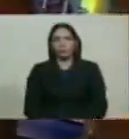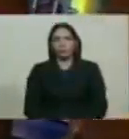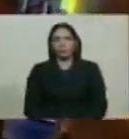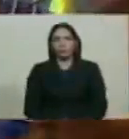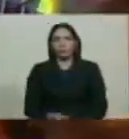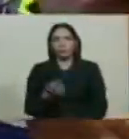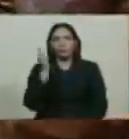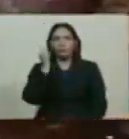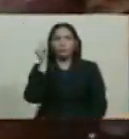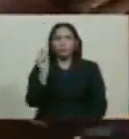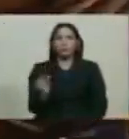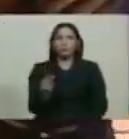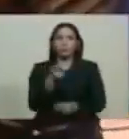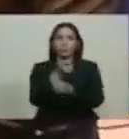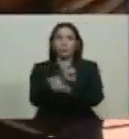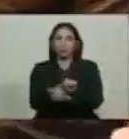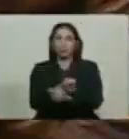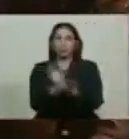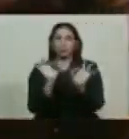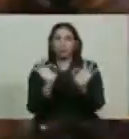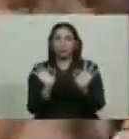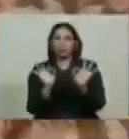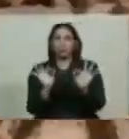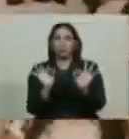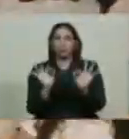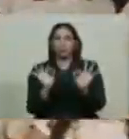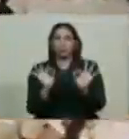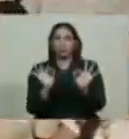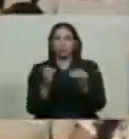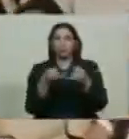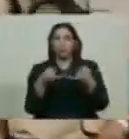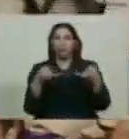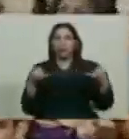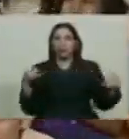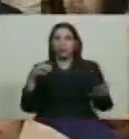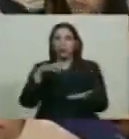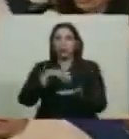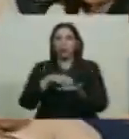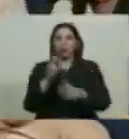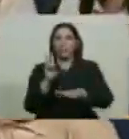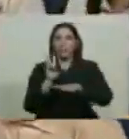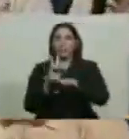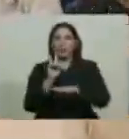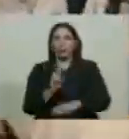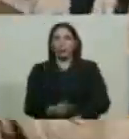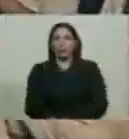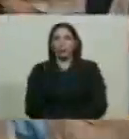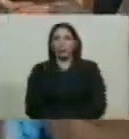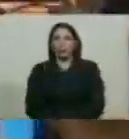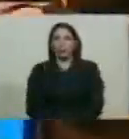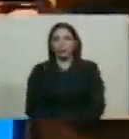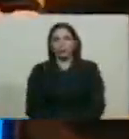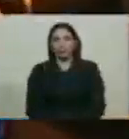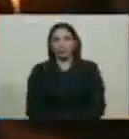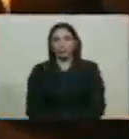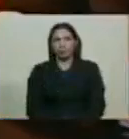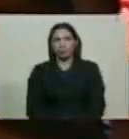Jennifer Alejandra Gutiérrez Villalba, especialidad electricidad del Estado Vargas.